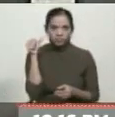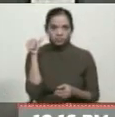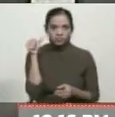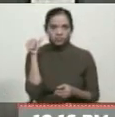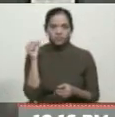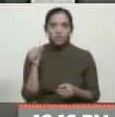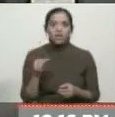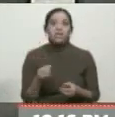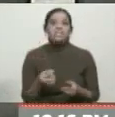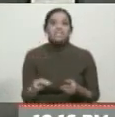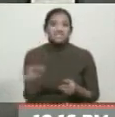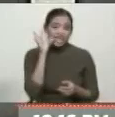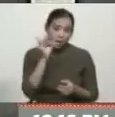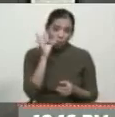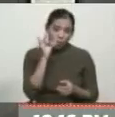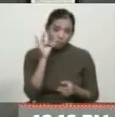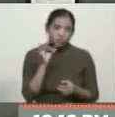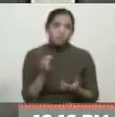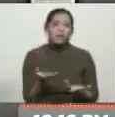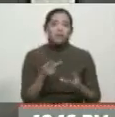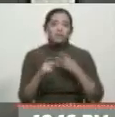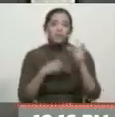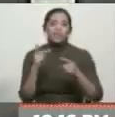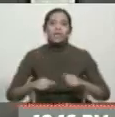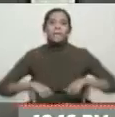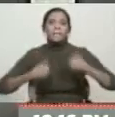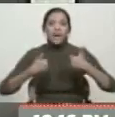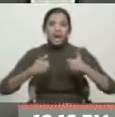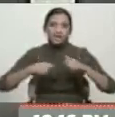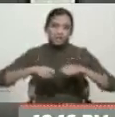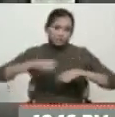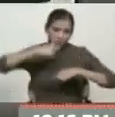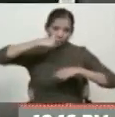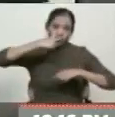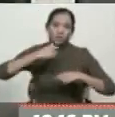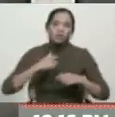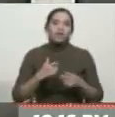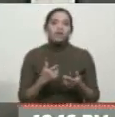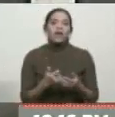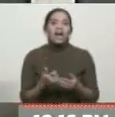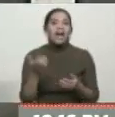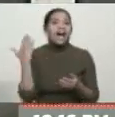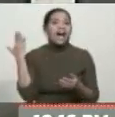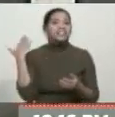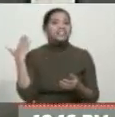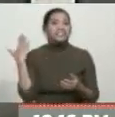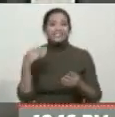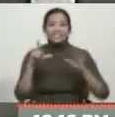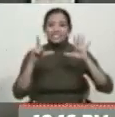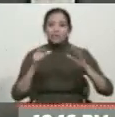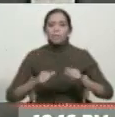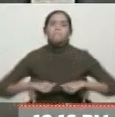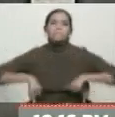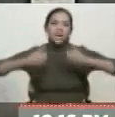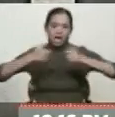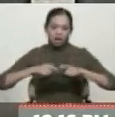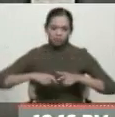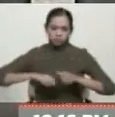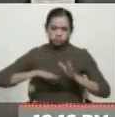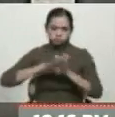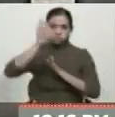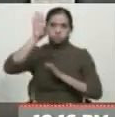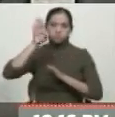Se consume o se produce más cocaína que en la época de Pablo Escobar, por 7 veces. Y ese mismo